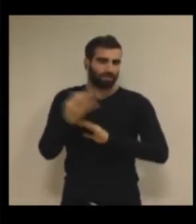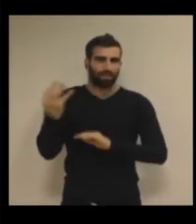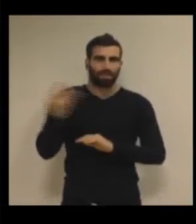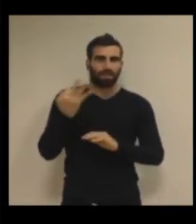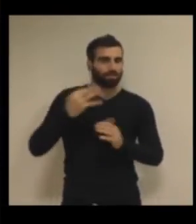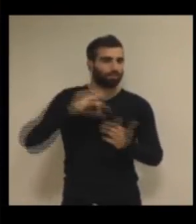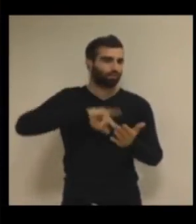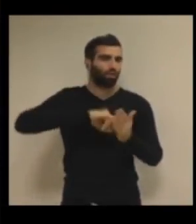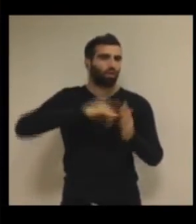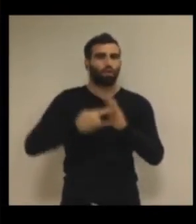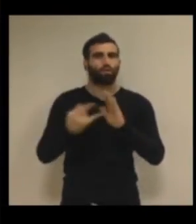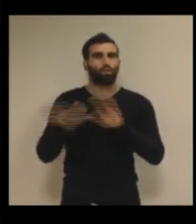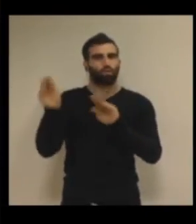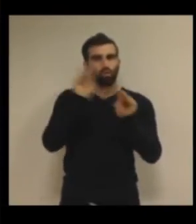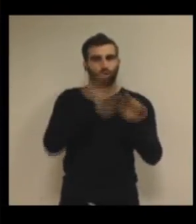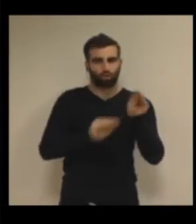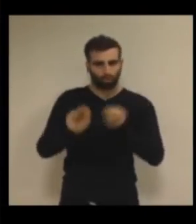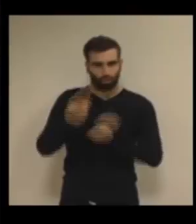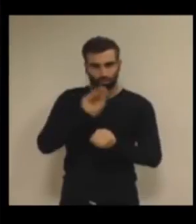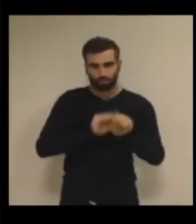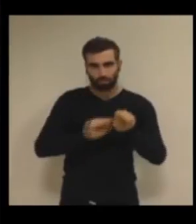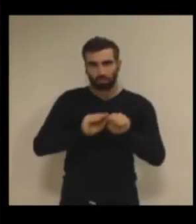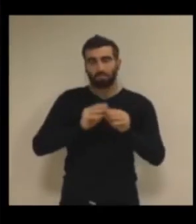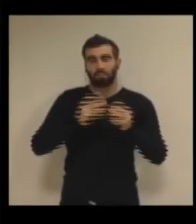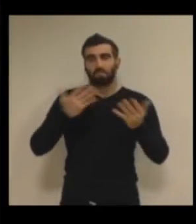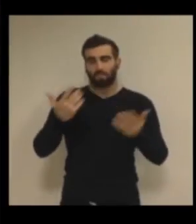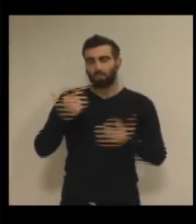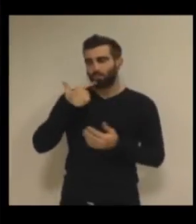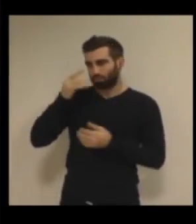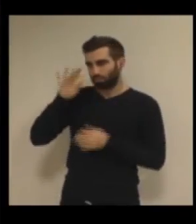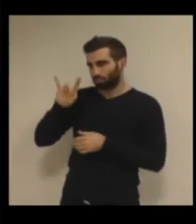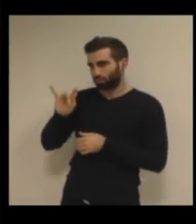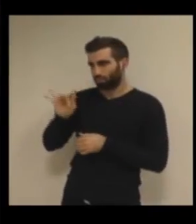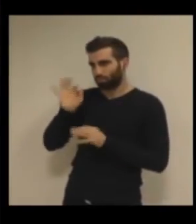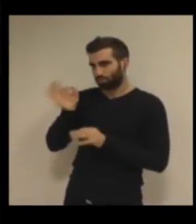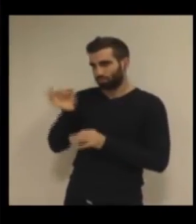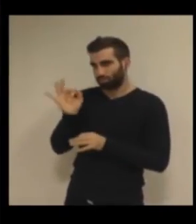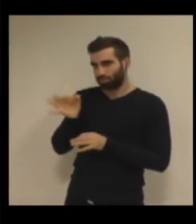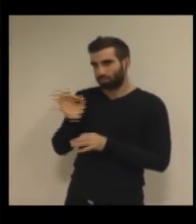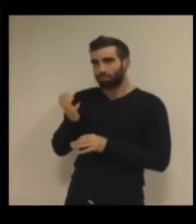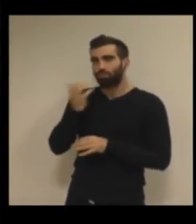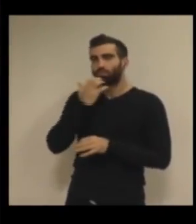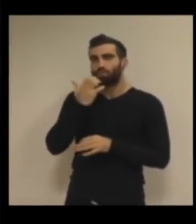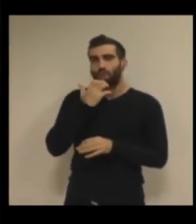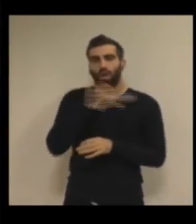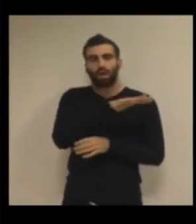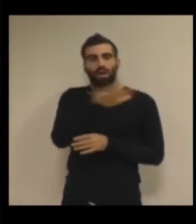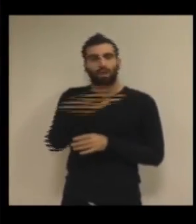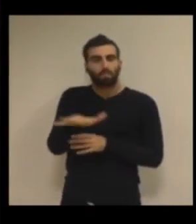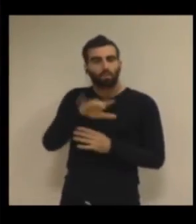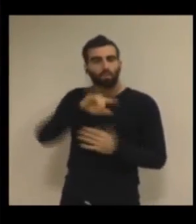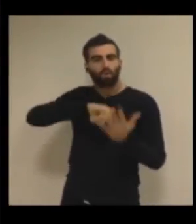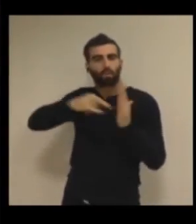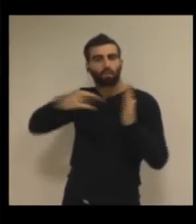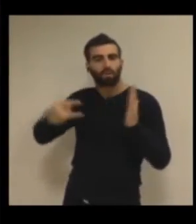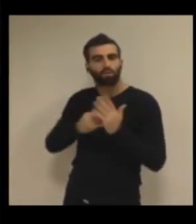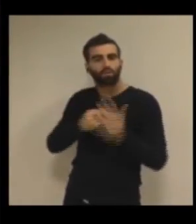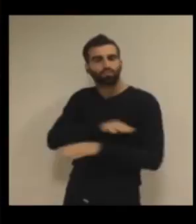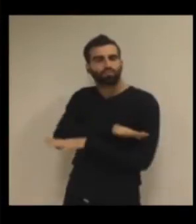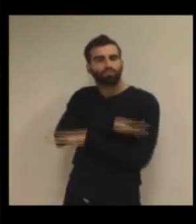No, por supuesto, y el campo de expansión del proyecto es enorme, porque